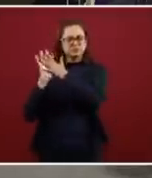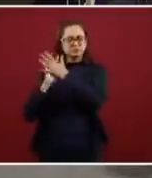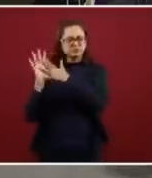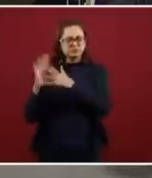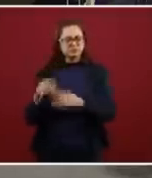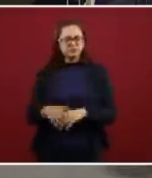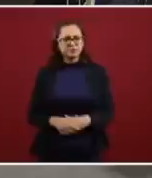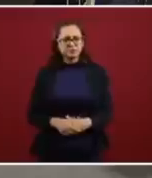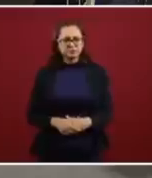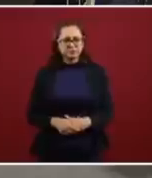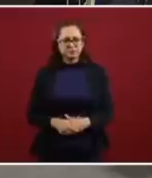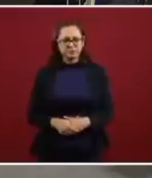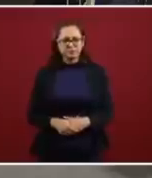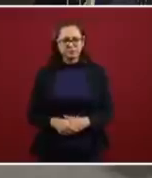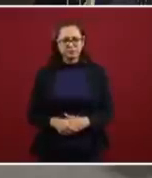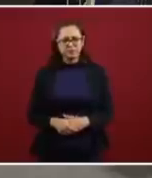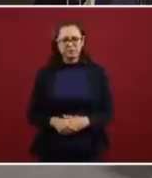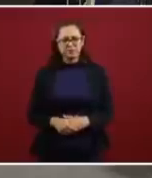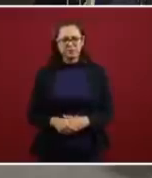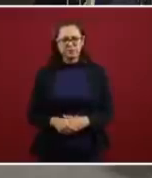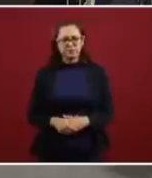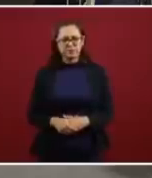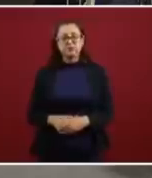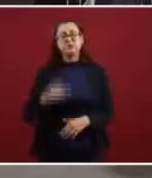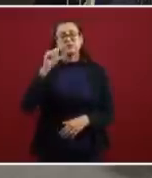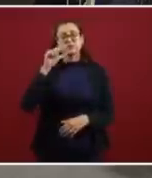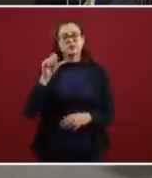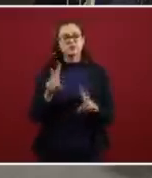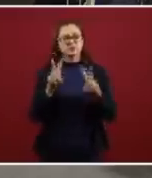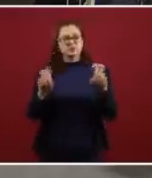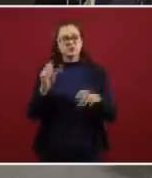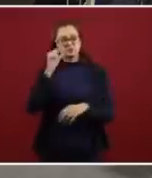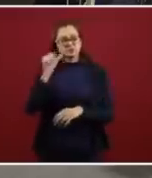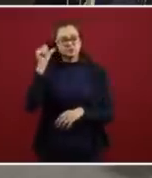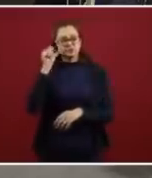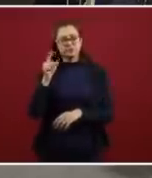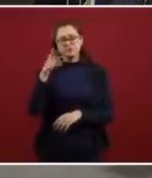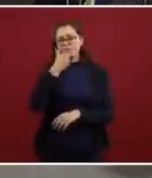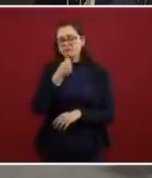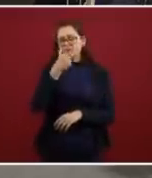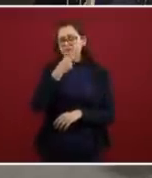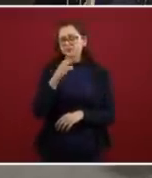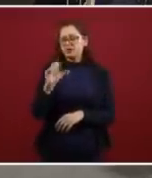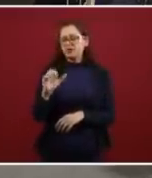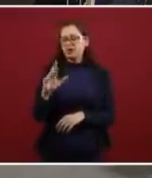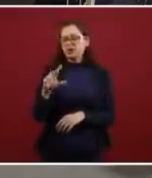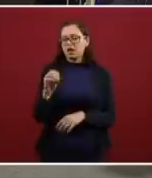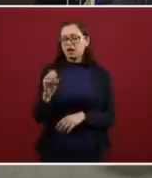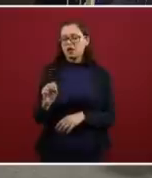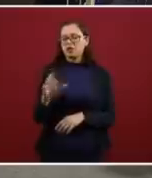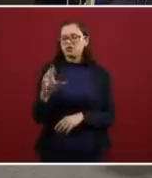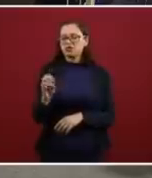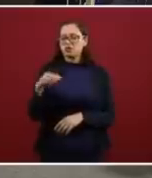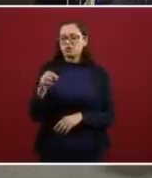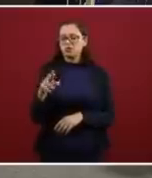Plantear un tema que tiene que ver con los hechos, por ejemplo, del día de ayer de Carlos Romero de Champs y lo que está sucediendo con estos líderes sindicales.